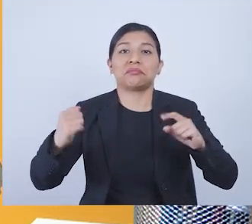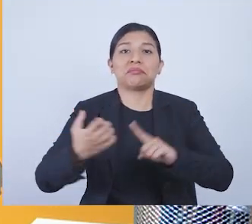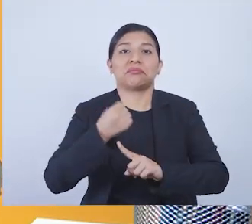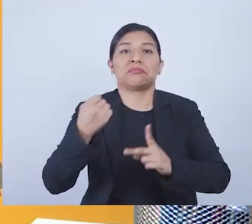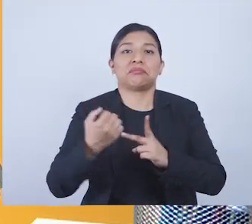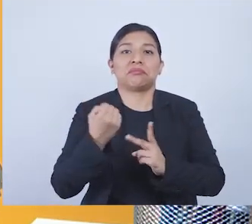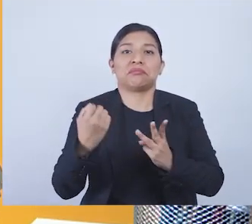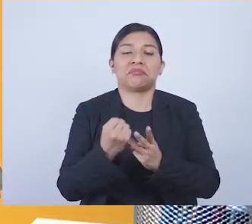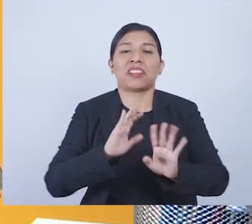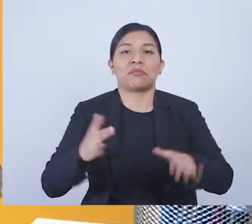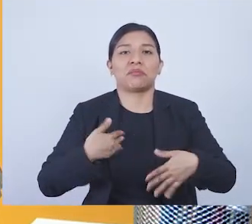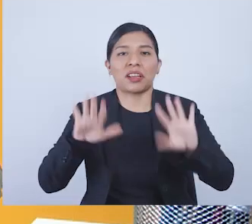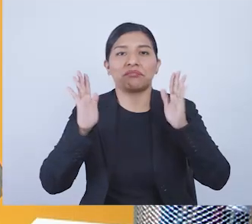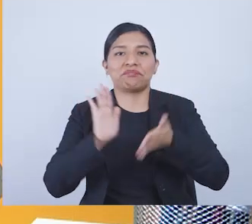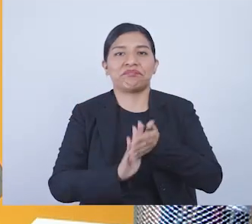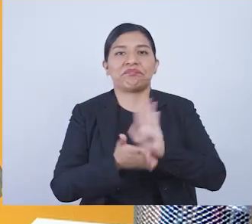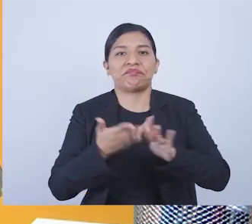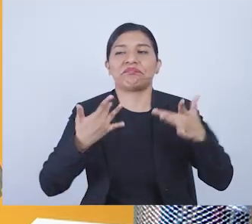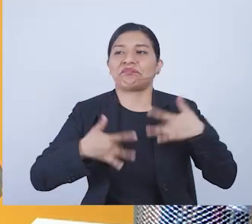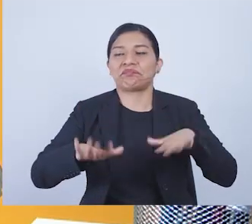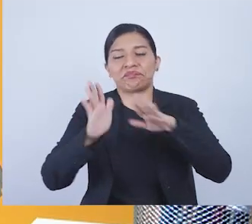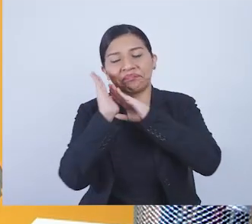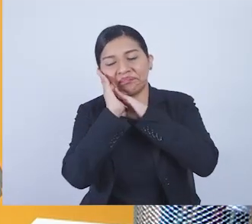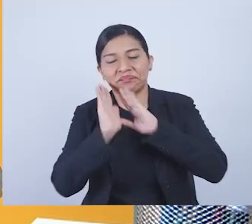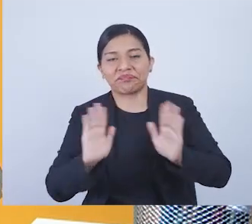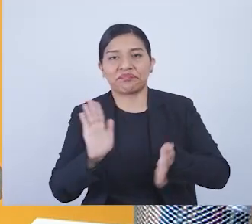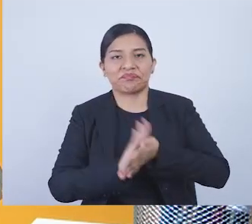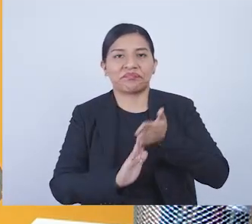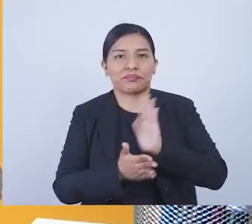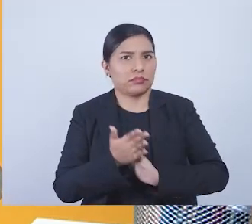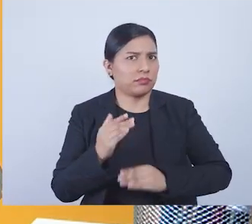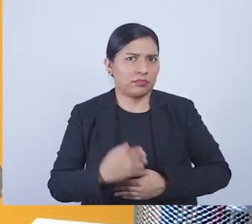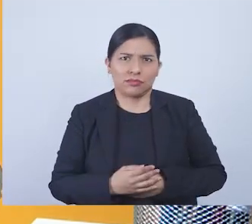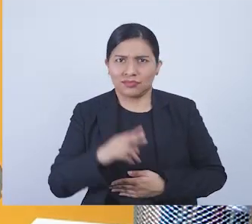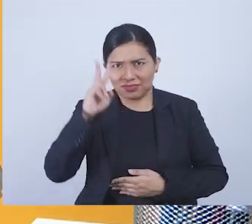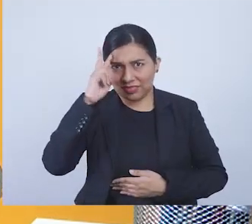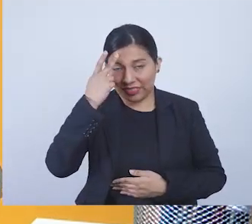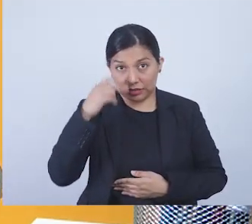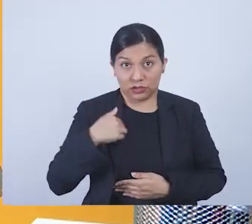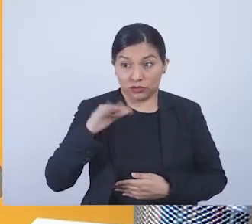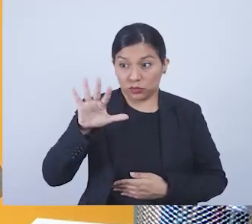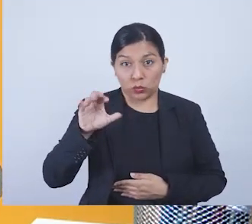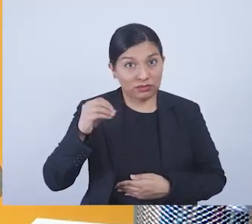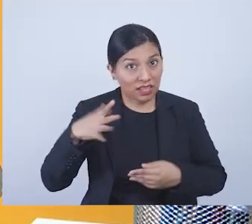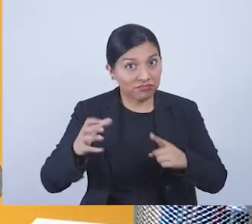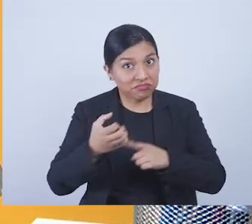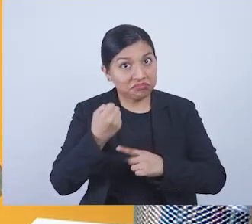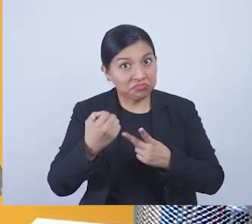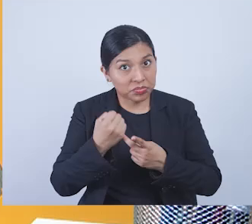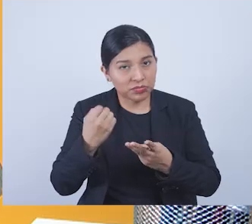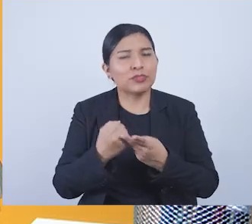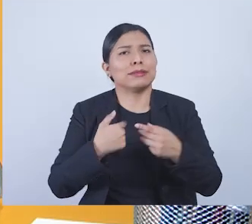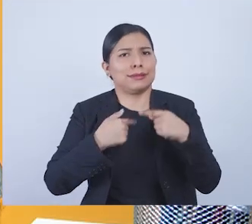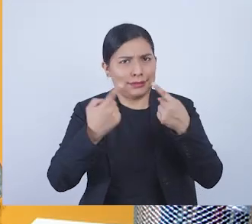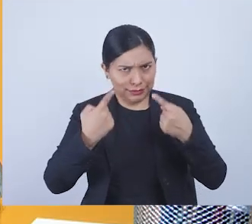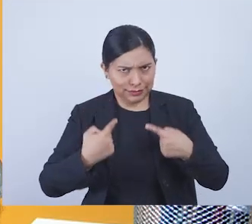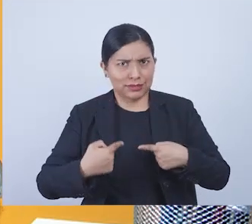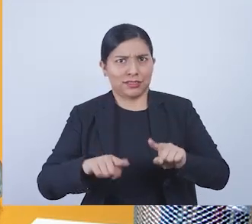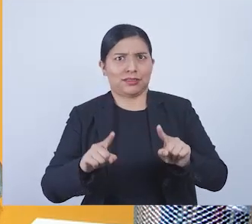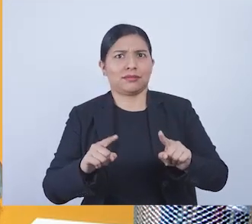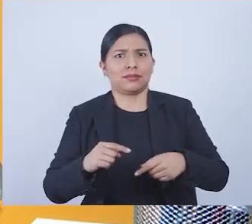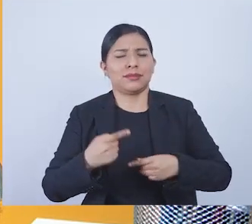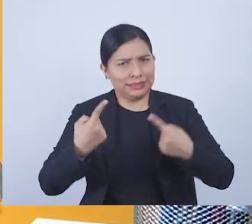echarse a dormir. No, cumplir 50 años es un desafío más porque en el aspecto del diseño